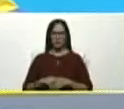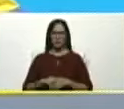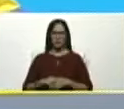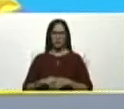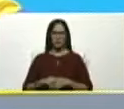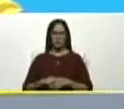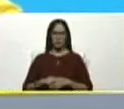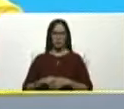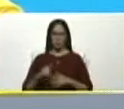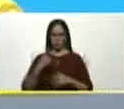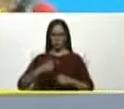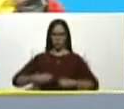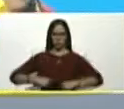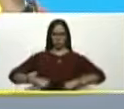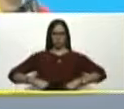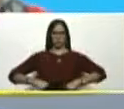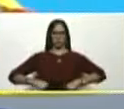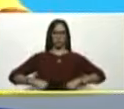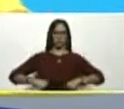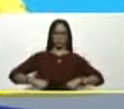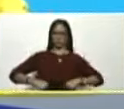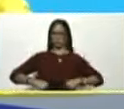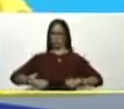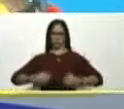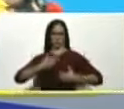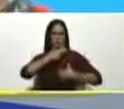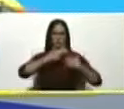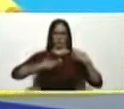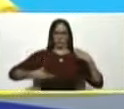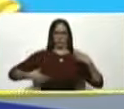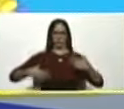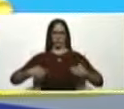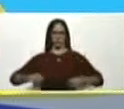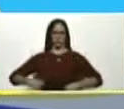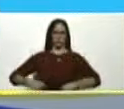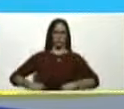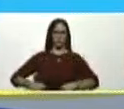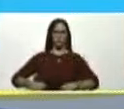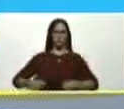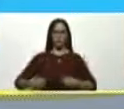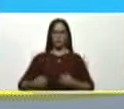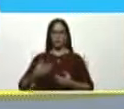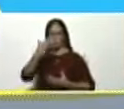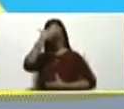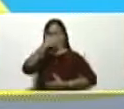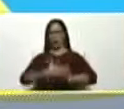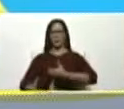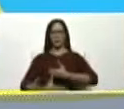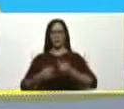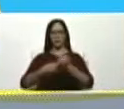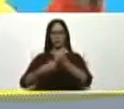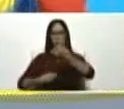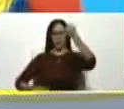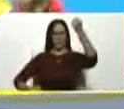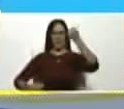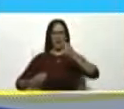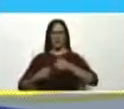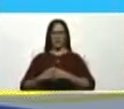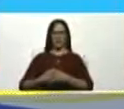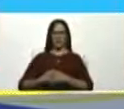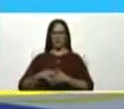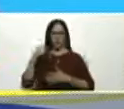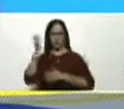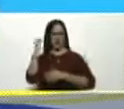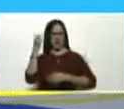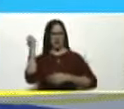con su ropaje, ¿cómo que se llama? Sus armaduras, su espada gigante, su